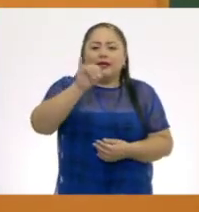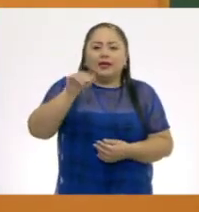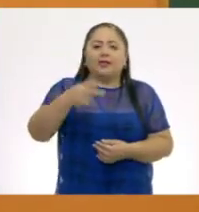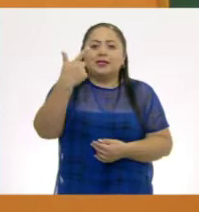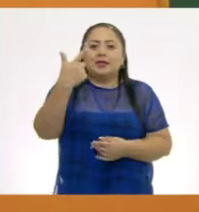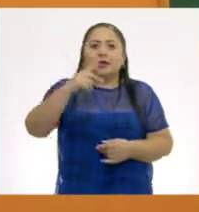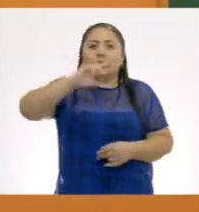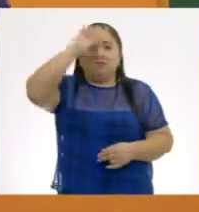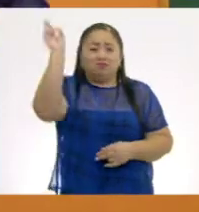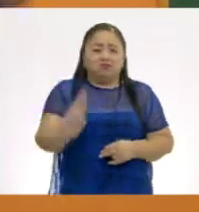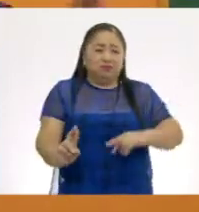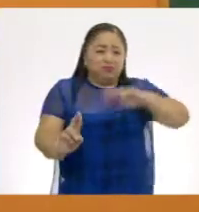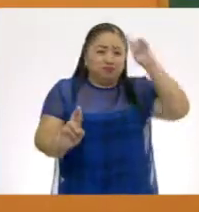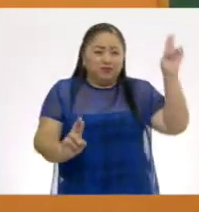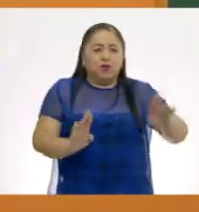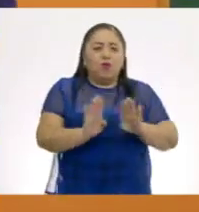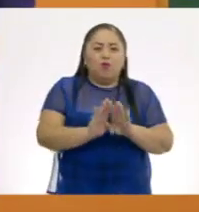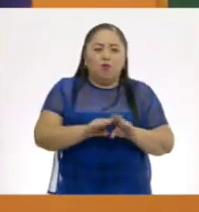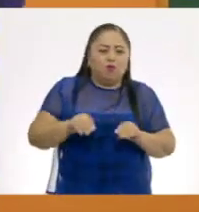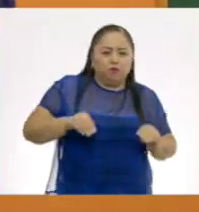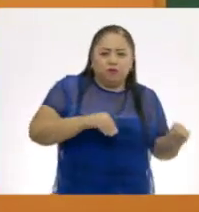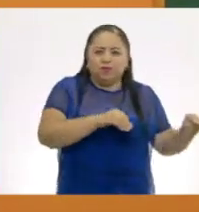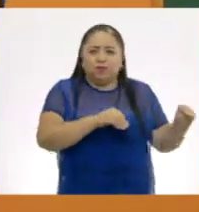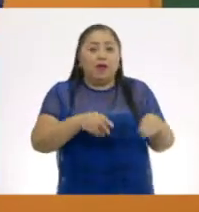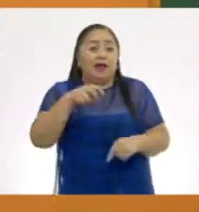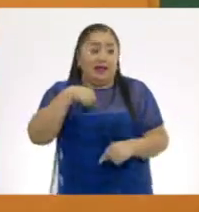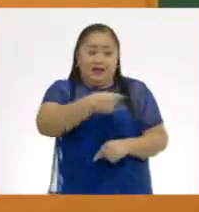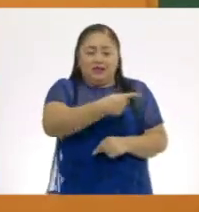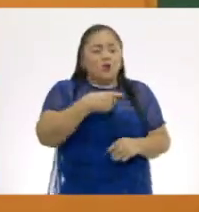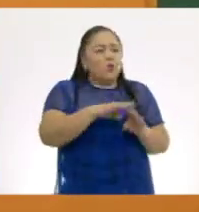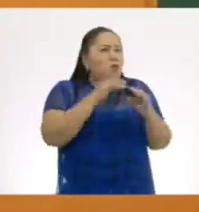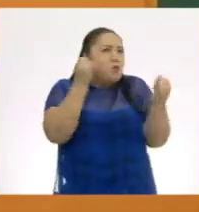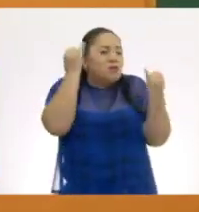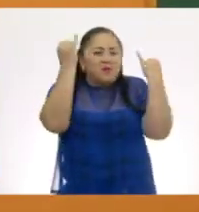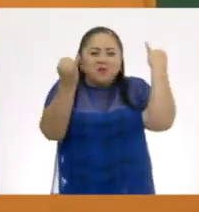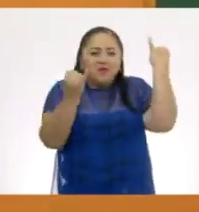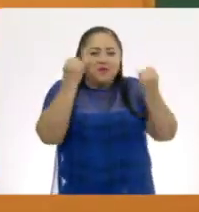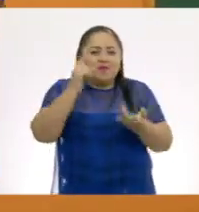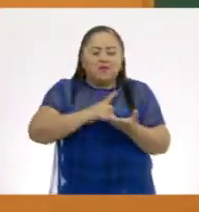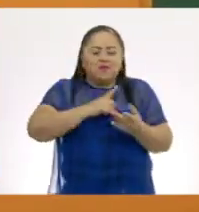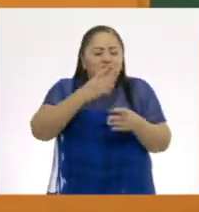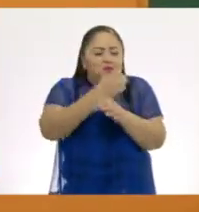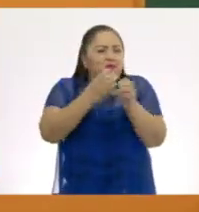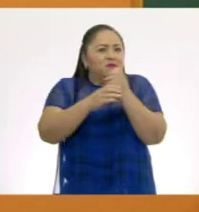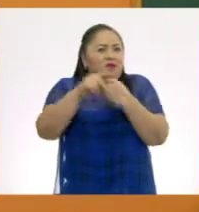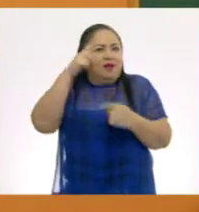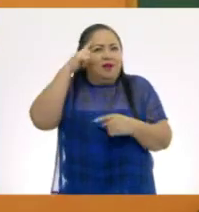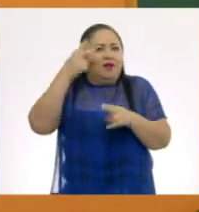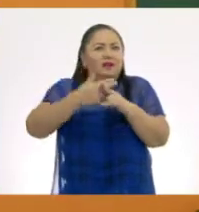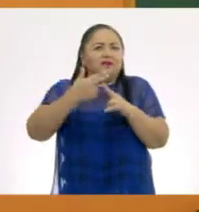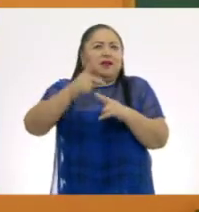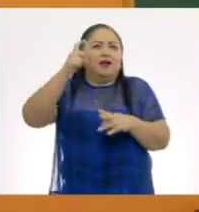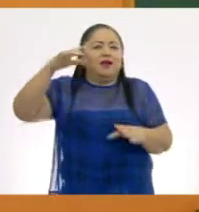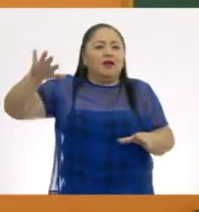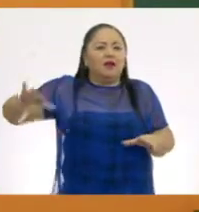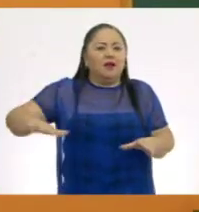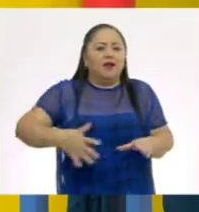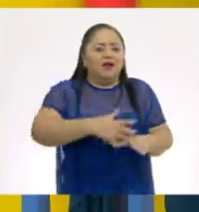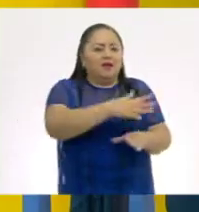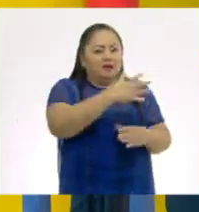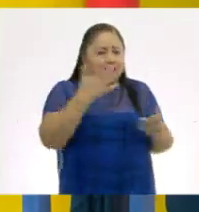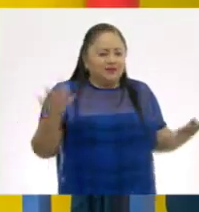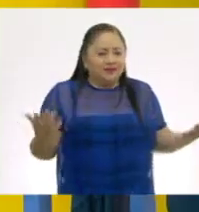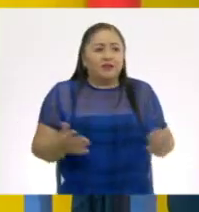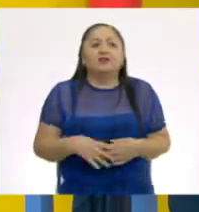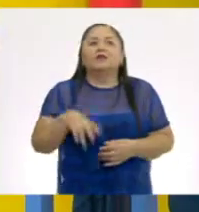truenos, exactamente, con movimientos. Y aquí nosotros, nuestra imaginación voló y nos fuimos hasta el mar. Ay, sí, qué